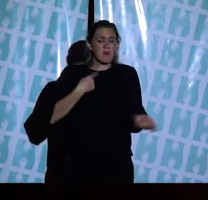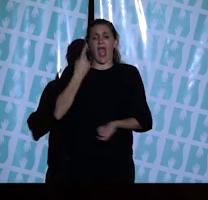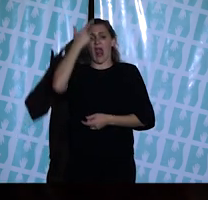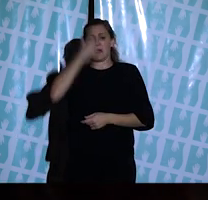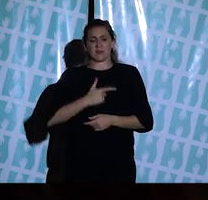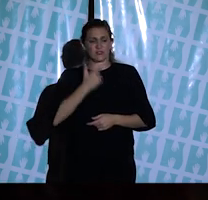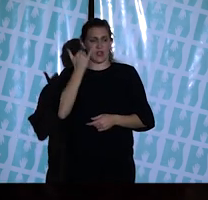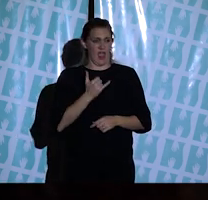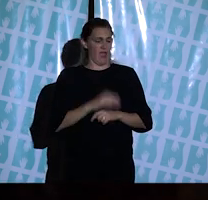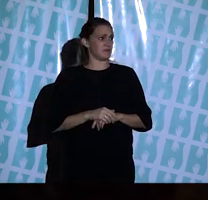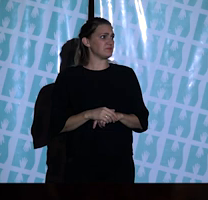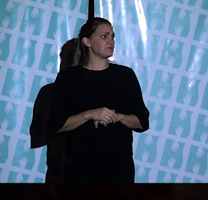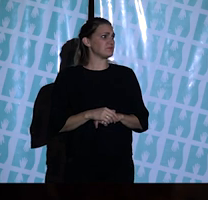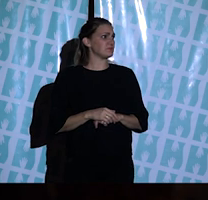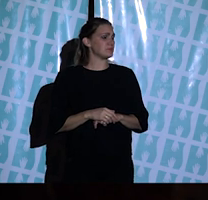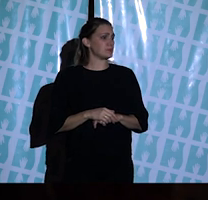portada de esta revista.